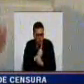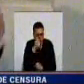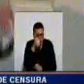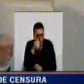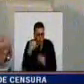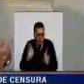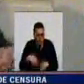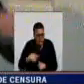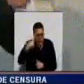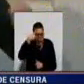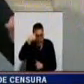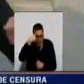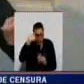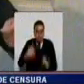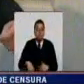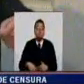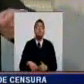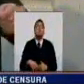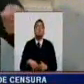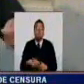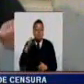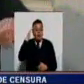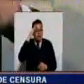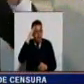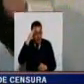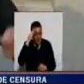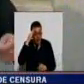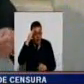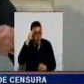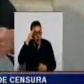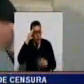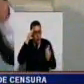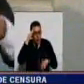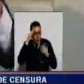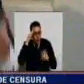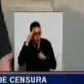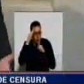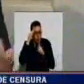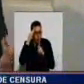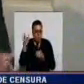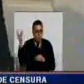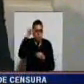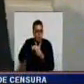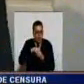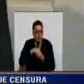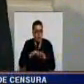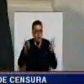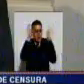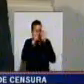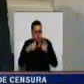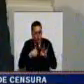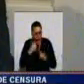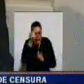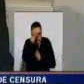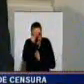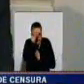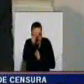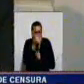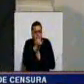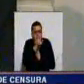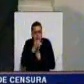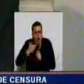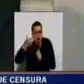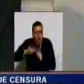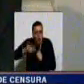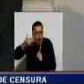que los actos públicos tienen que llevar de manera intrínseca una actitud moral frente a lo que está sucediendo. Y